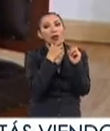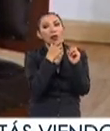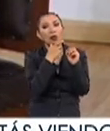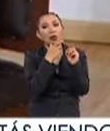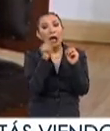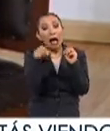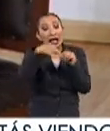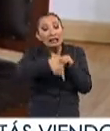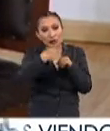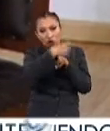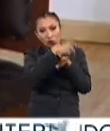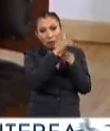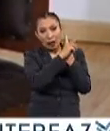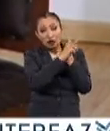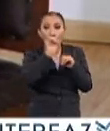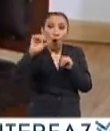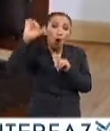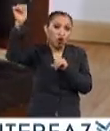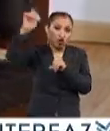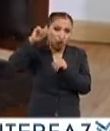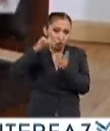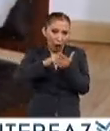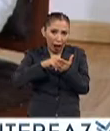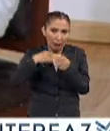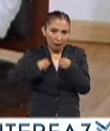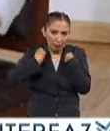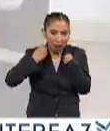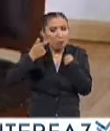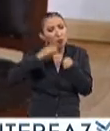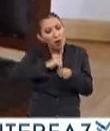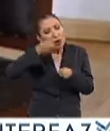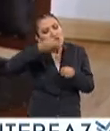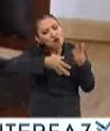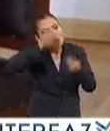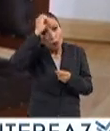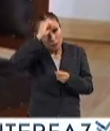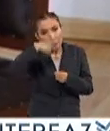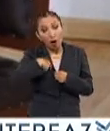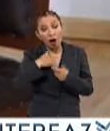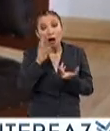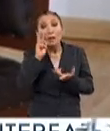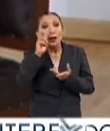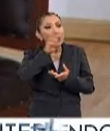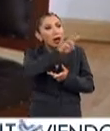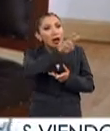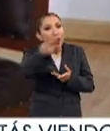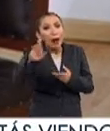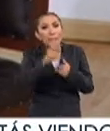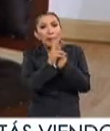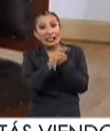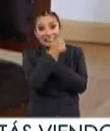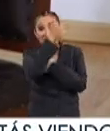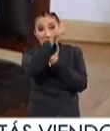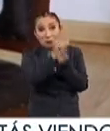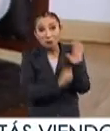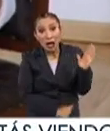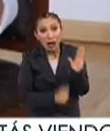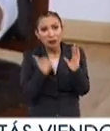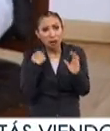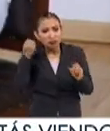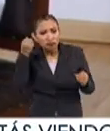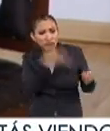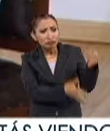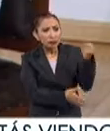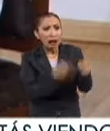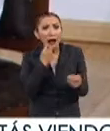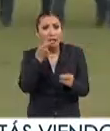boliviano en nuestro país o fuera de él pudiera opinar. Tuvimos a un país durante 6 meses